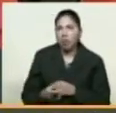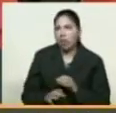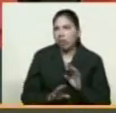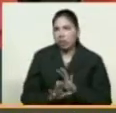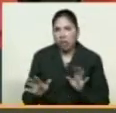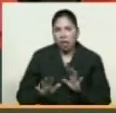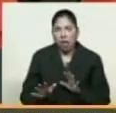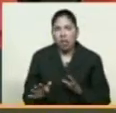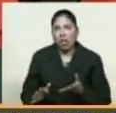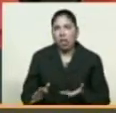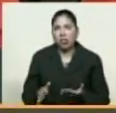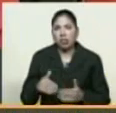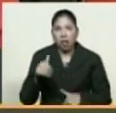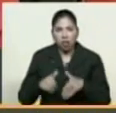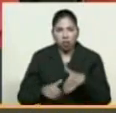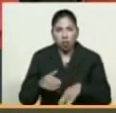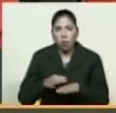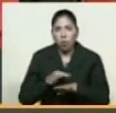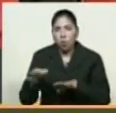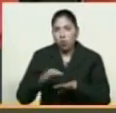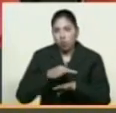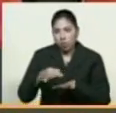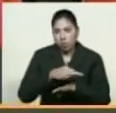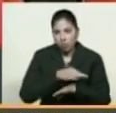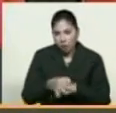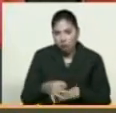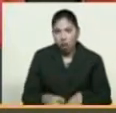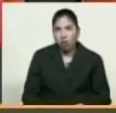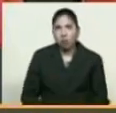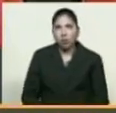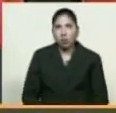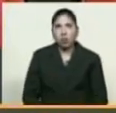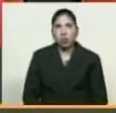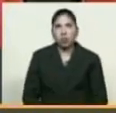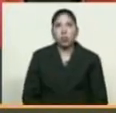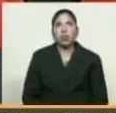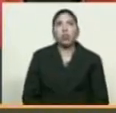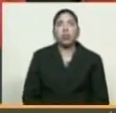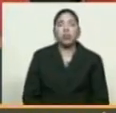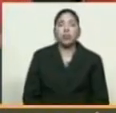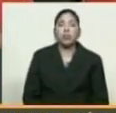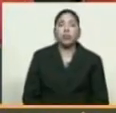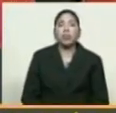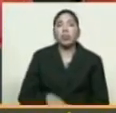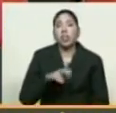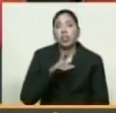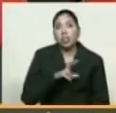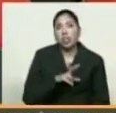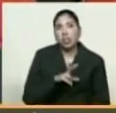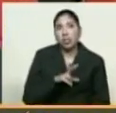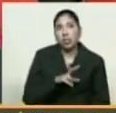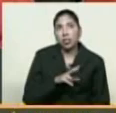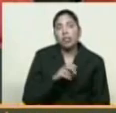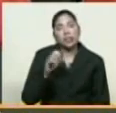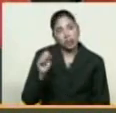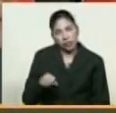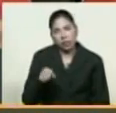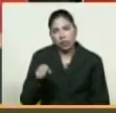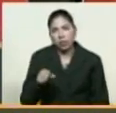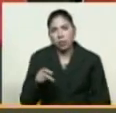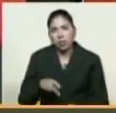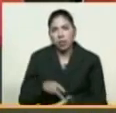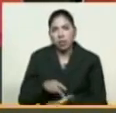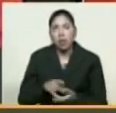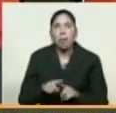a las elecciones municipales y trajo como consecuencia que nosotros tenemos 308, de no ir no, sí fueron, de no